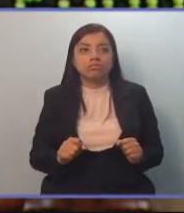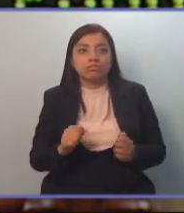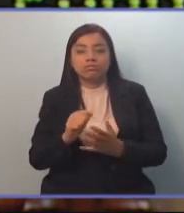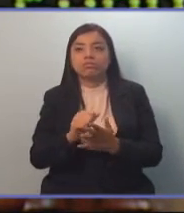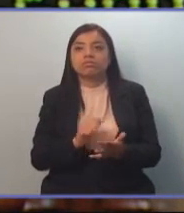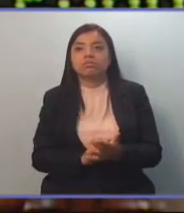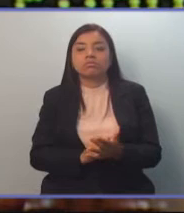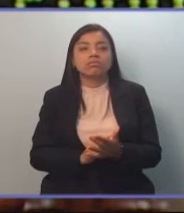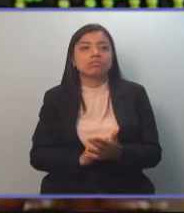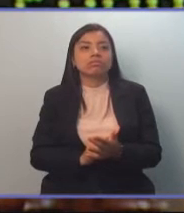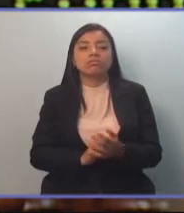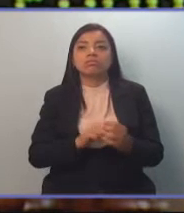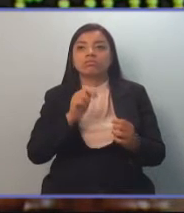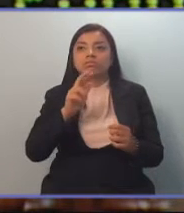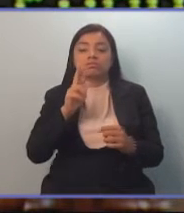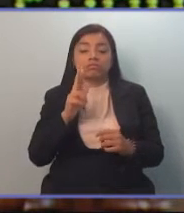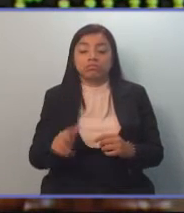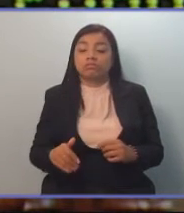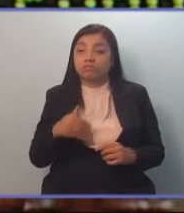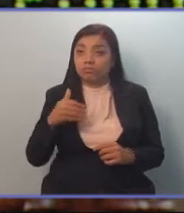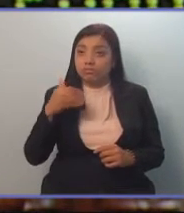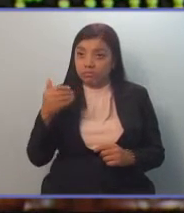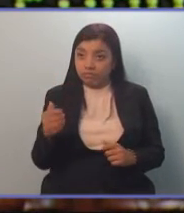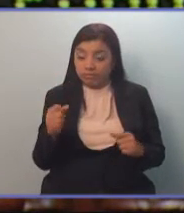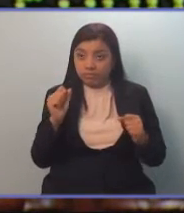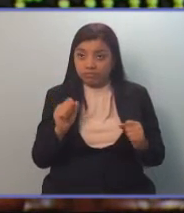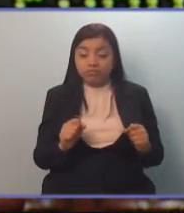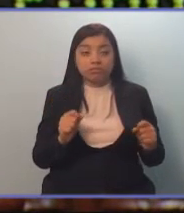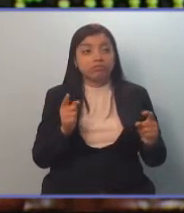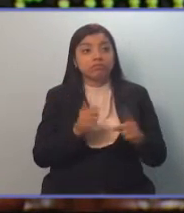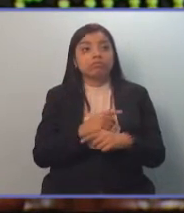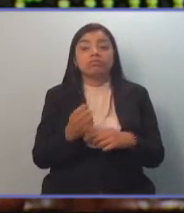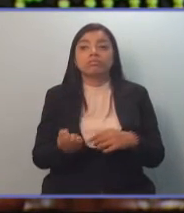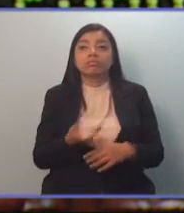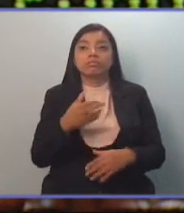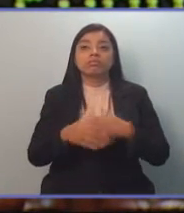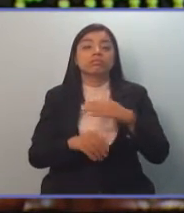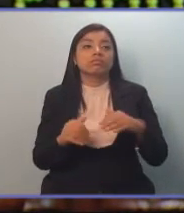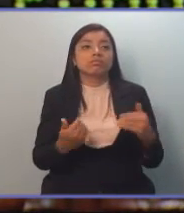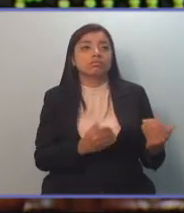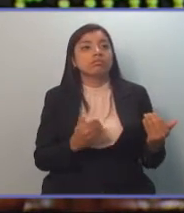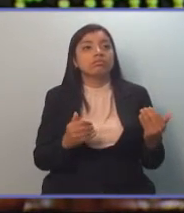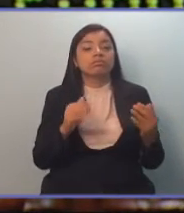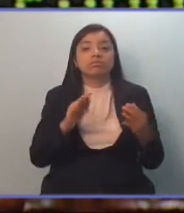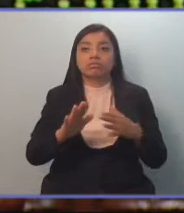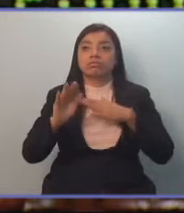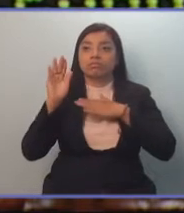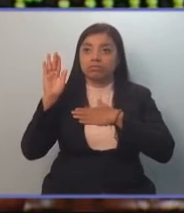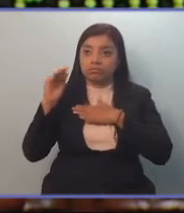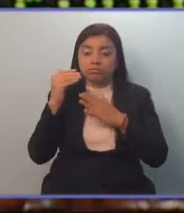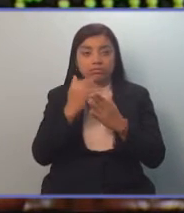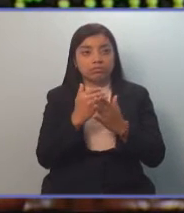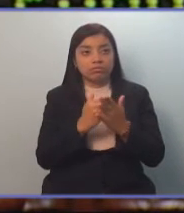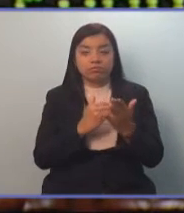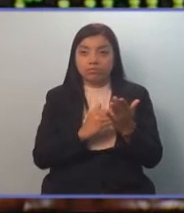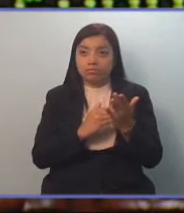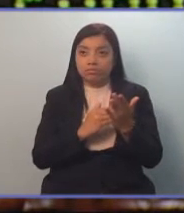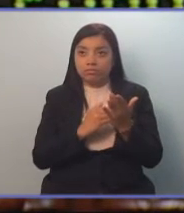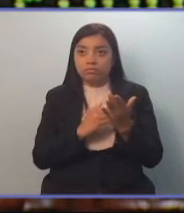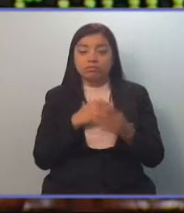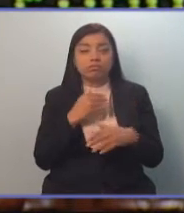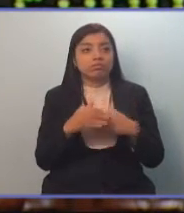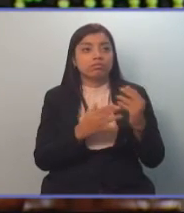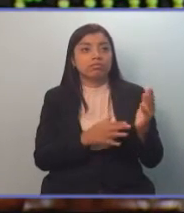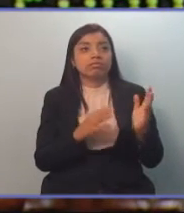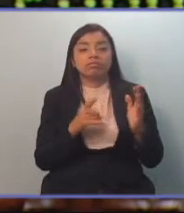artículo anterior será de 3 años y podrá renovarse por periodos iguales previos al cumplimiento de los requisitos de ley y el